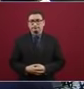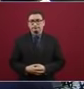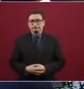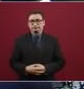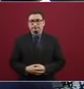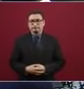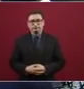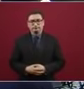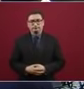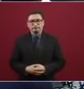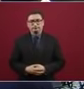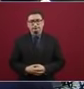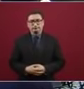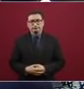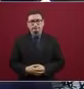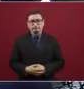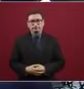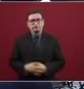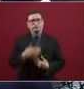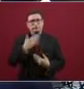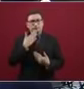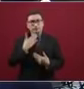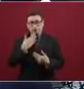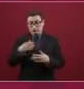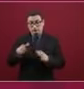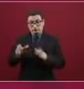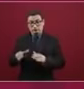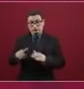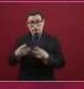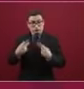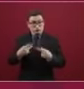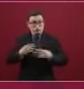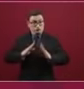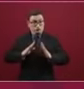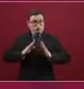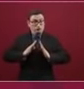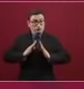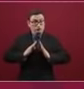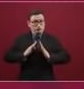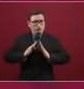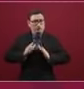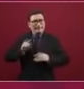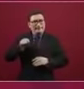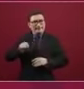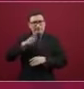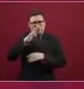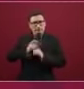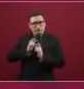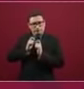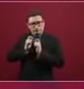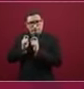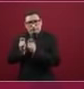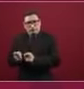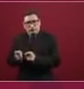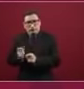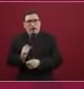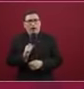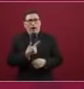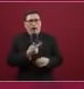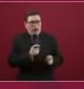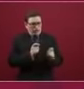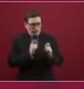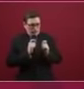bueno, el personal militar, cuando desempeña una comisión ajena a